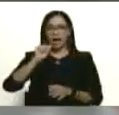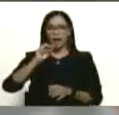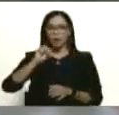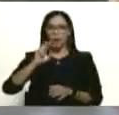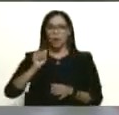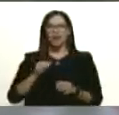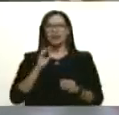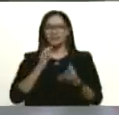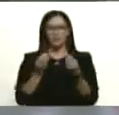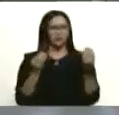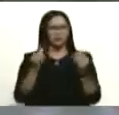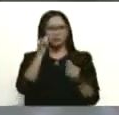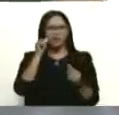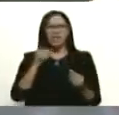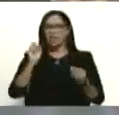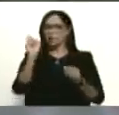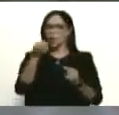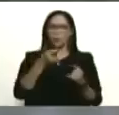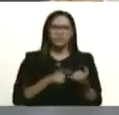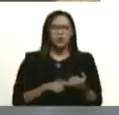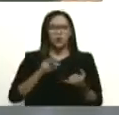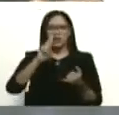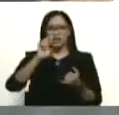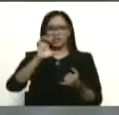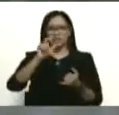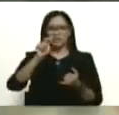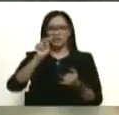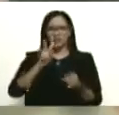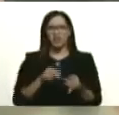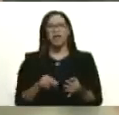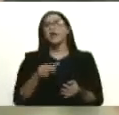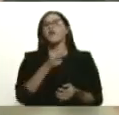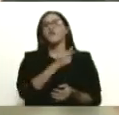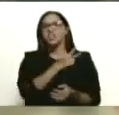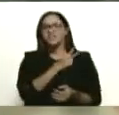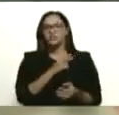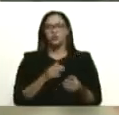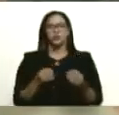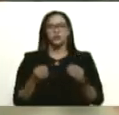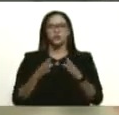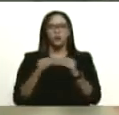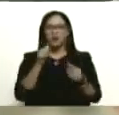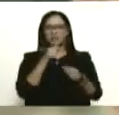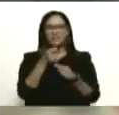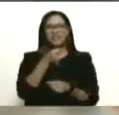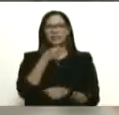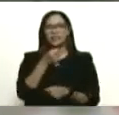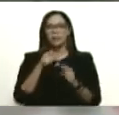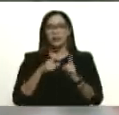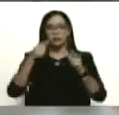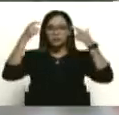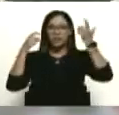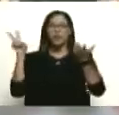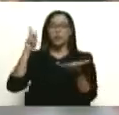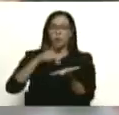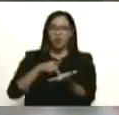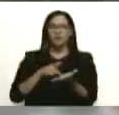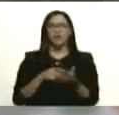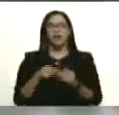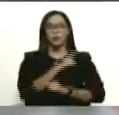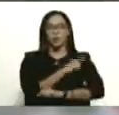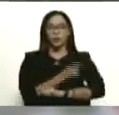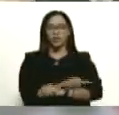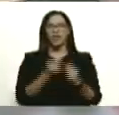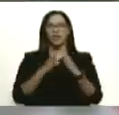medios de comunicación. Estaba Globovisión, estaba Radio Caracas, estaba Venevisión, y todos hicieron entrevistas. Pero luego que Chávez retorna al poder, en todos